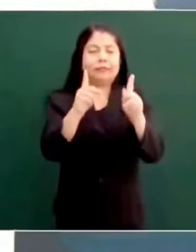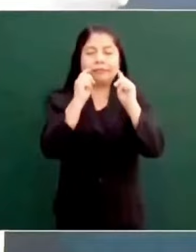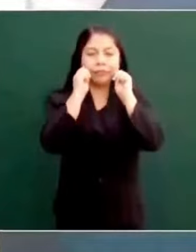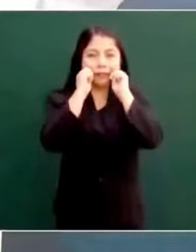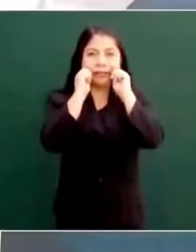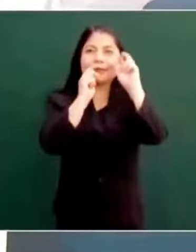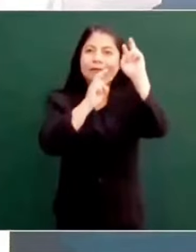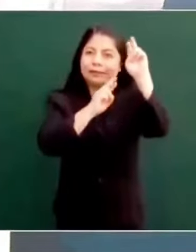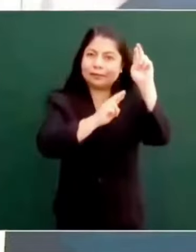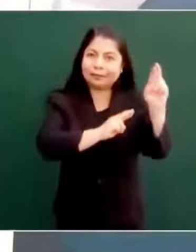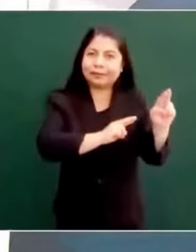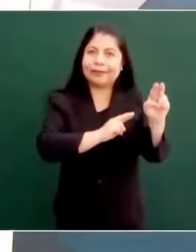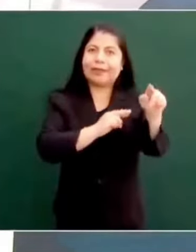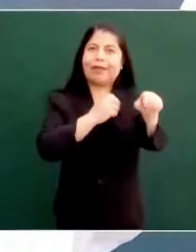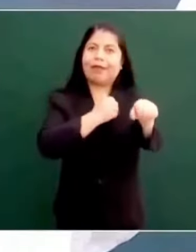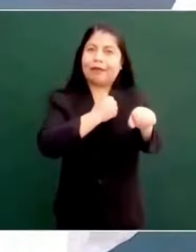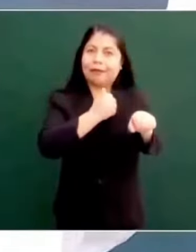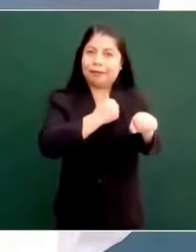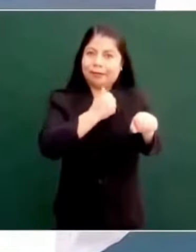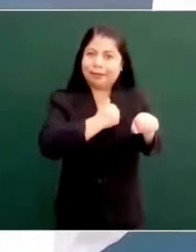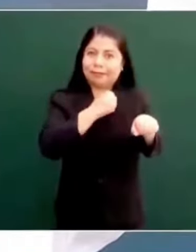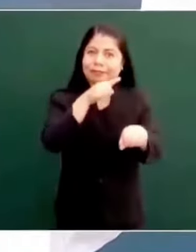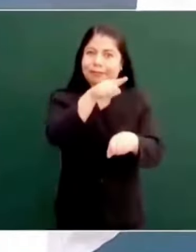y más al pueblo de Canadá.